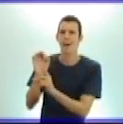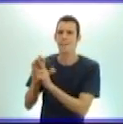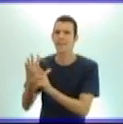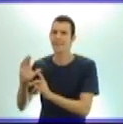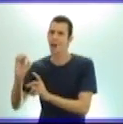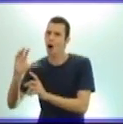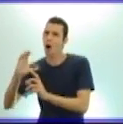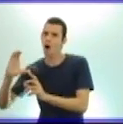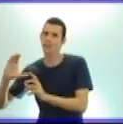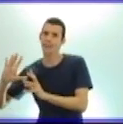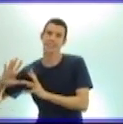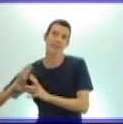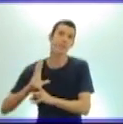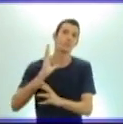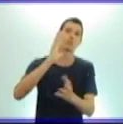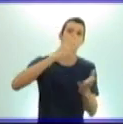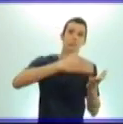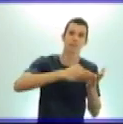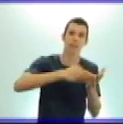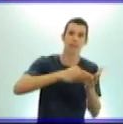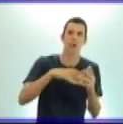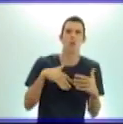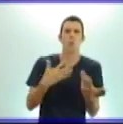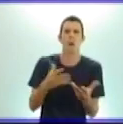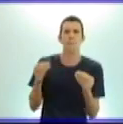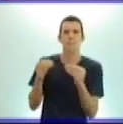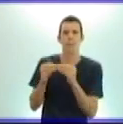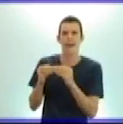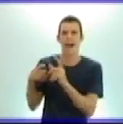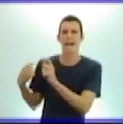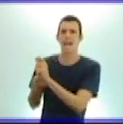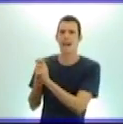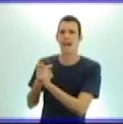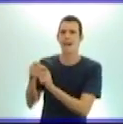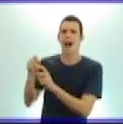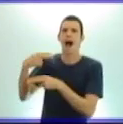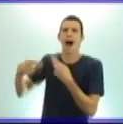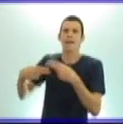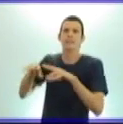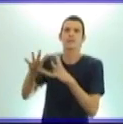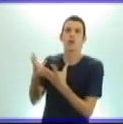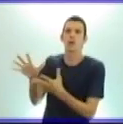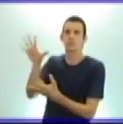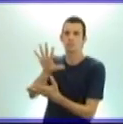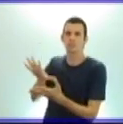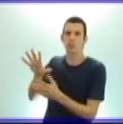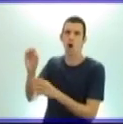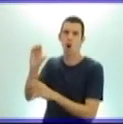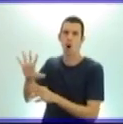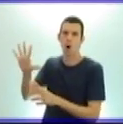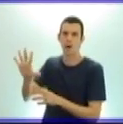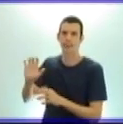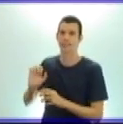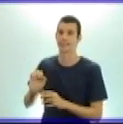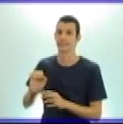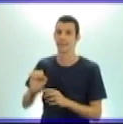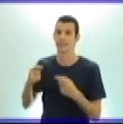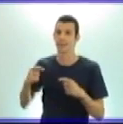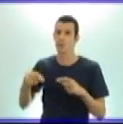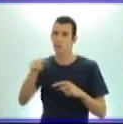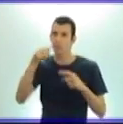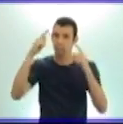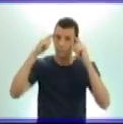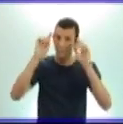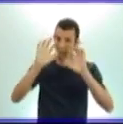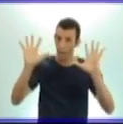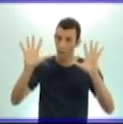oriental, e irlos ubicando en el cuadro en la medida que correspondan a cada uno de